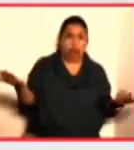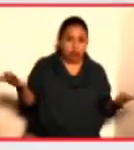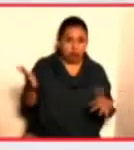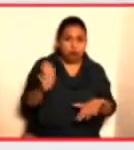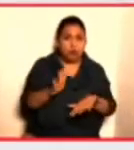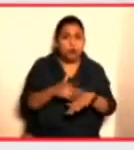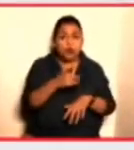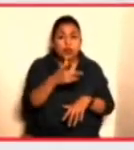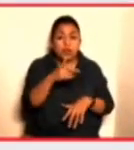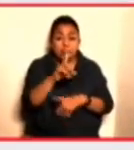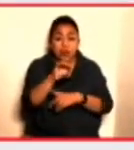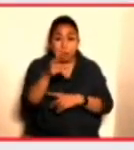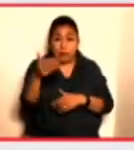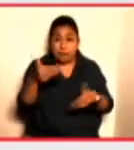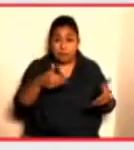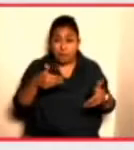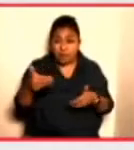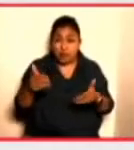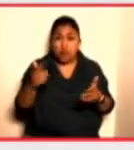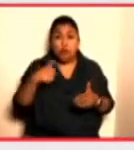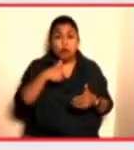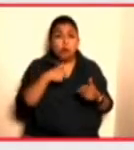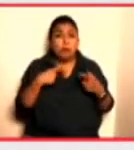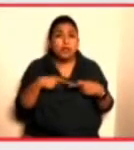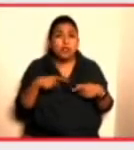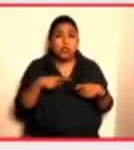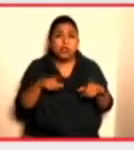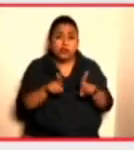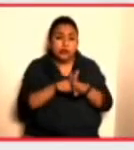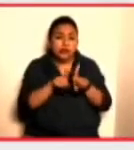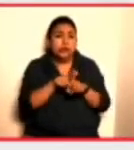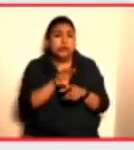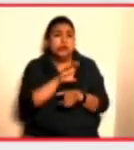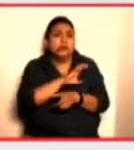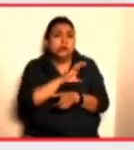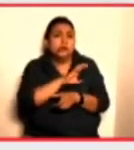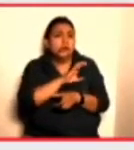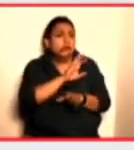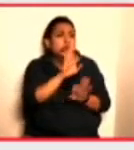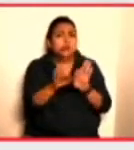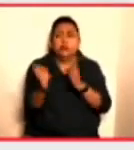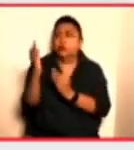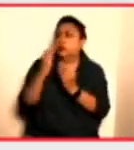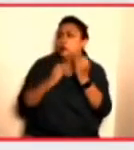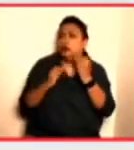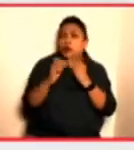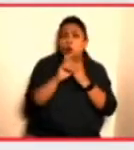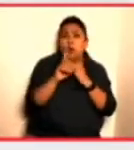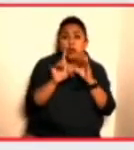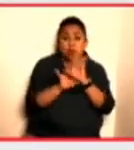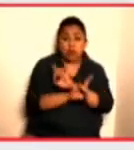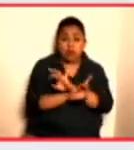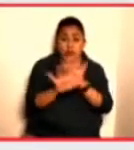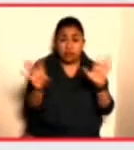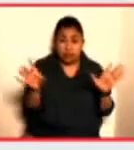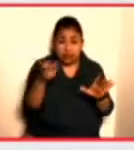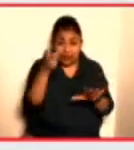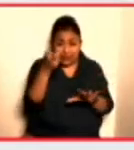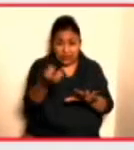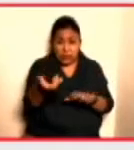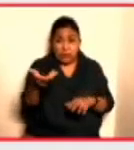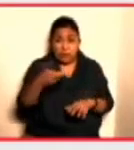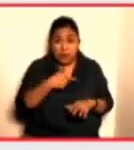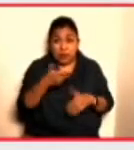el drama lo pide, sino porque somos gente de afectos desbordados que además al poner la fragilidad sobre la mesa, que es lo que te pide un